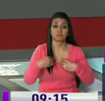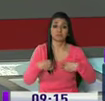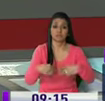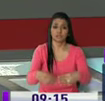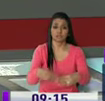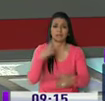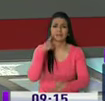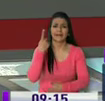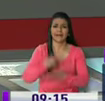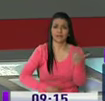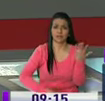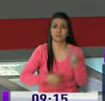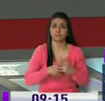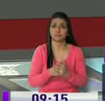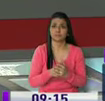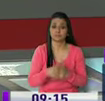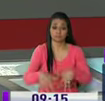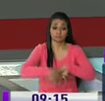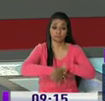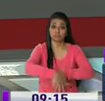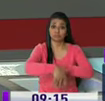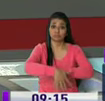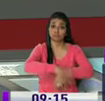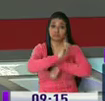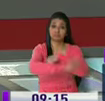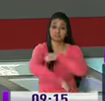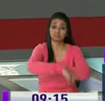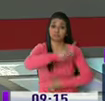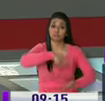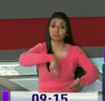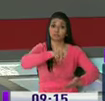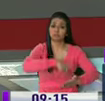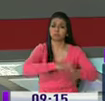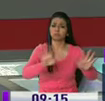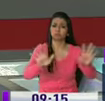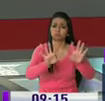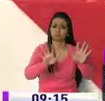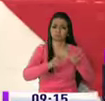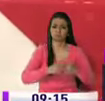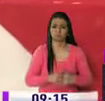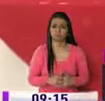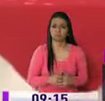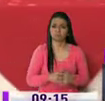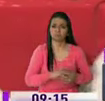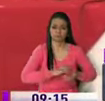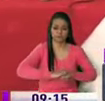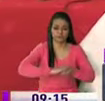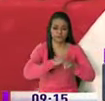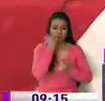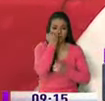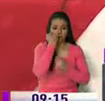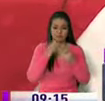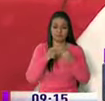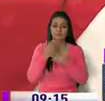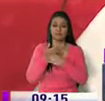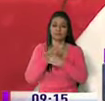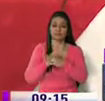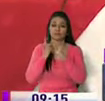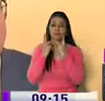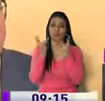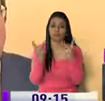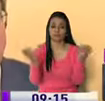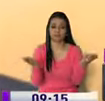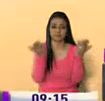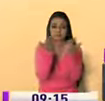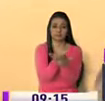la criminalización de la protesta social. Veremos de qué se trata. La CONAIE y la Defensoría Pública presentaron una serie